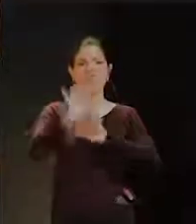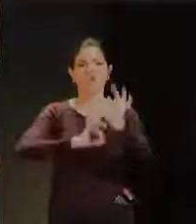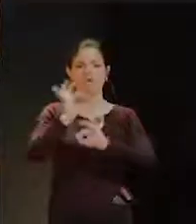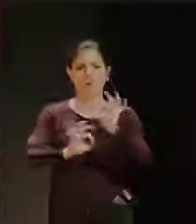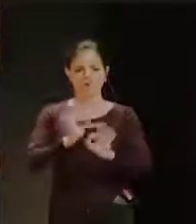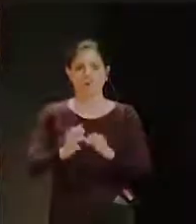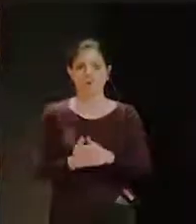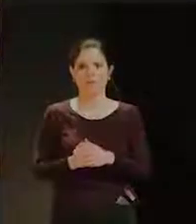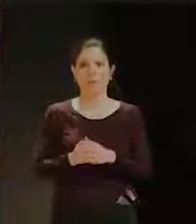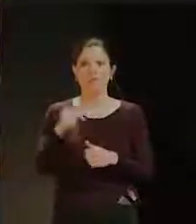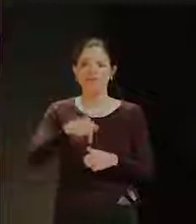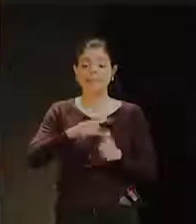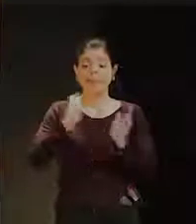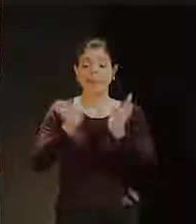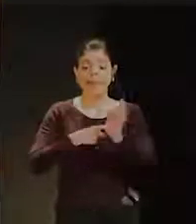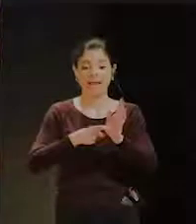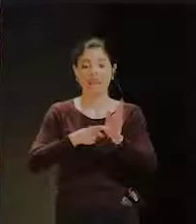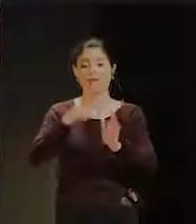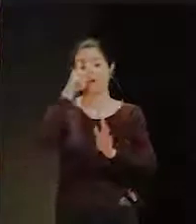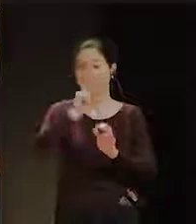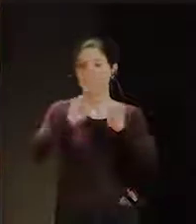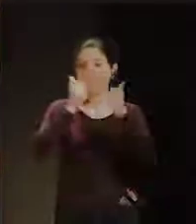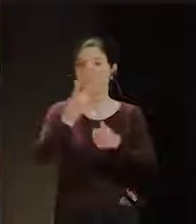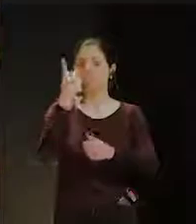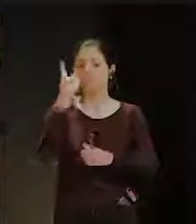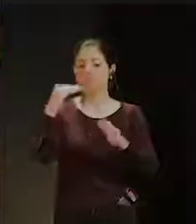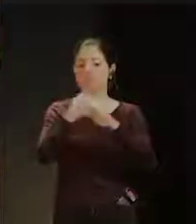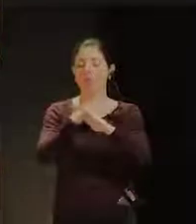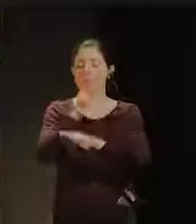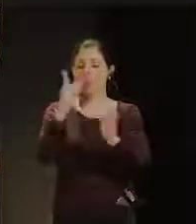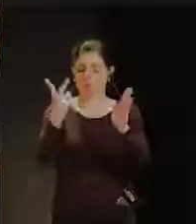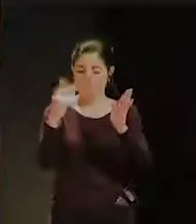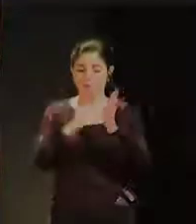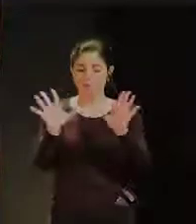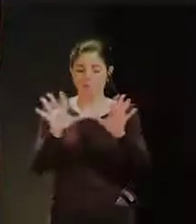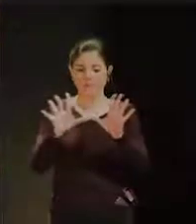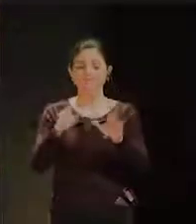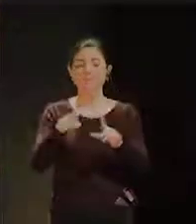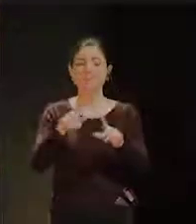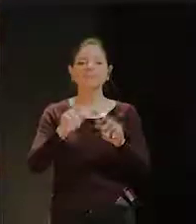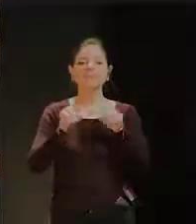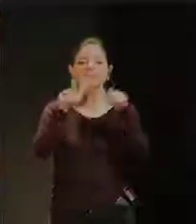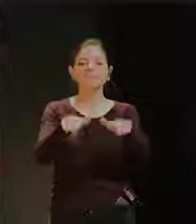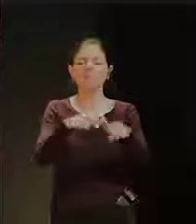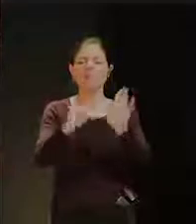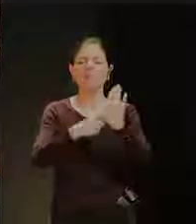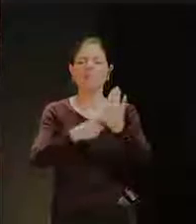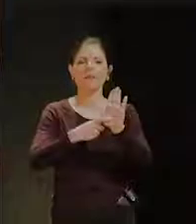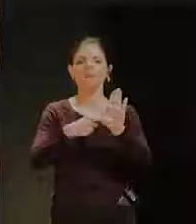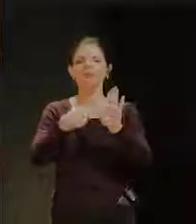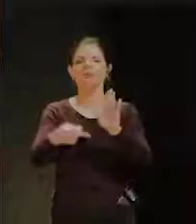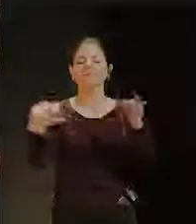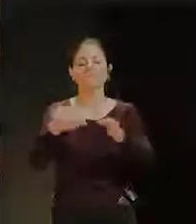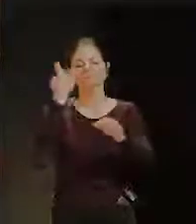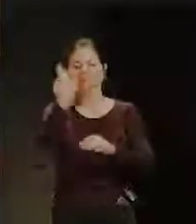organización. Esta ley entró en vigor el 1 de octubre del 2010 y en el marco de esta ley las personas